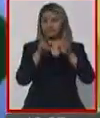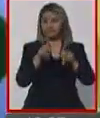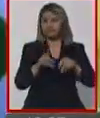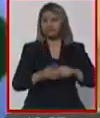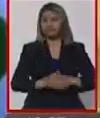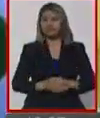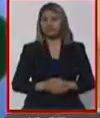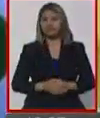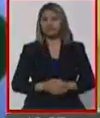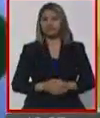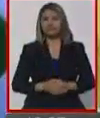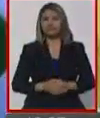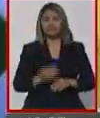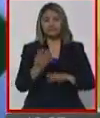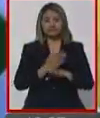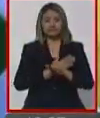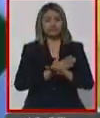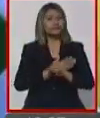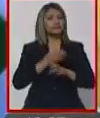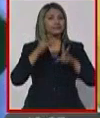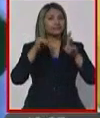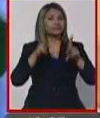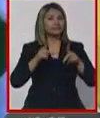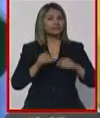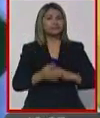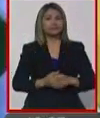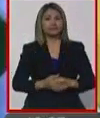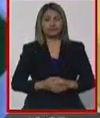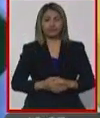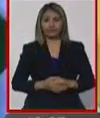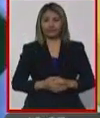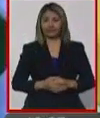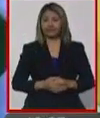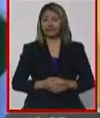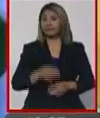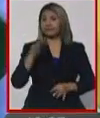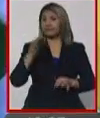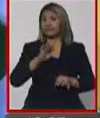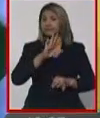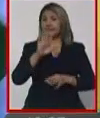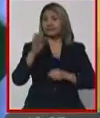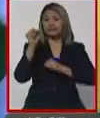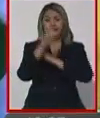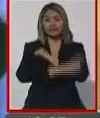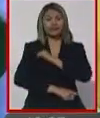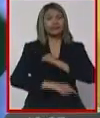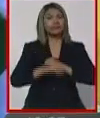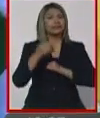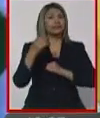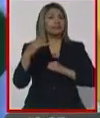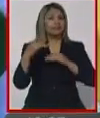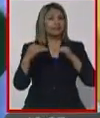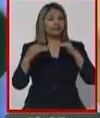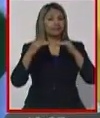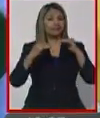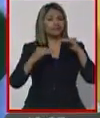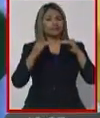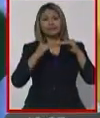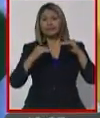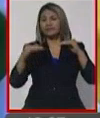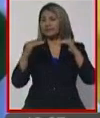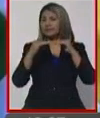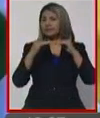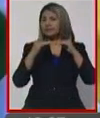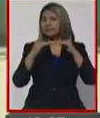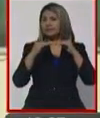víctima. Procesados o procesadas cuya pena sea menor o igual a